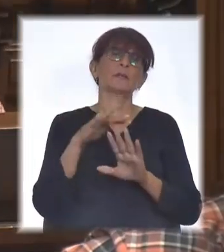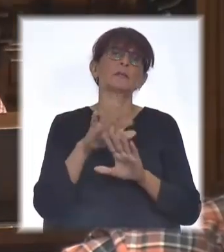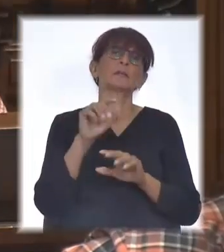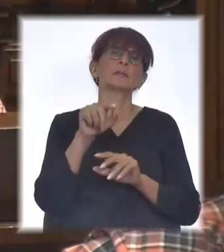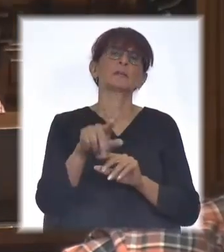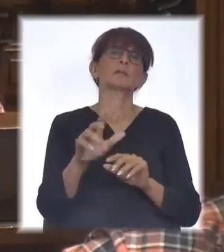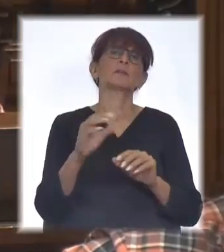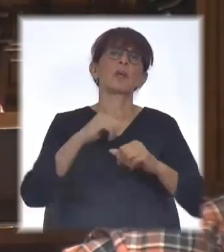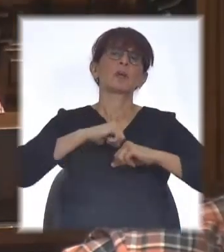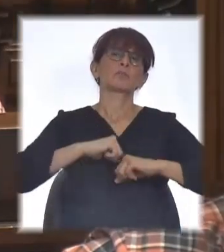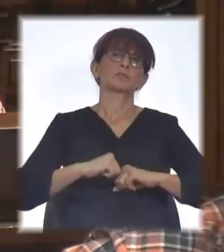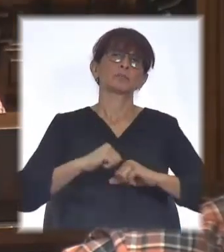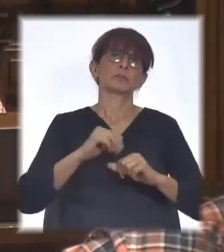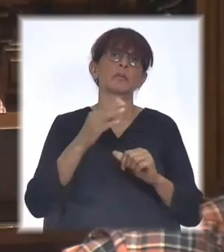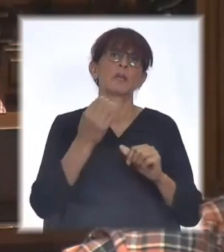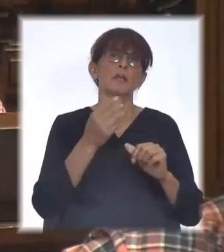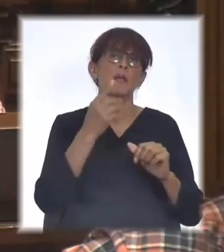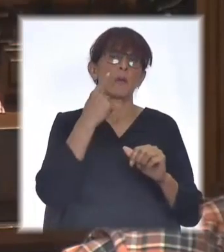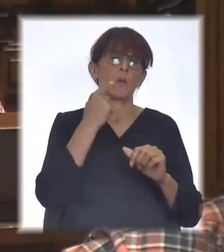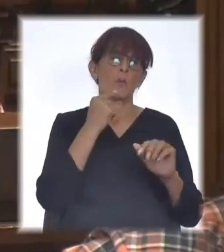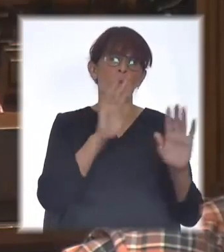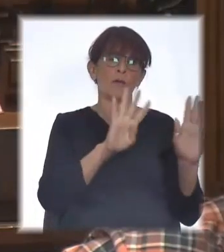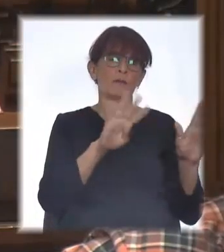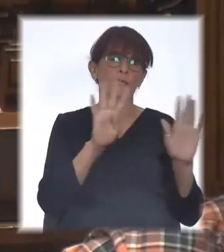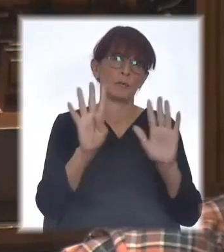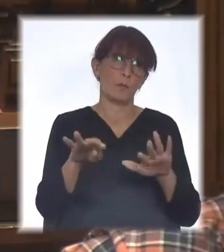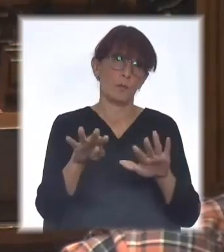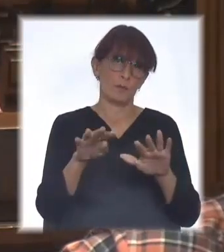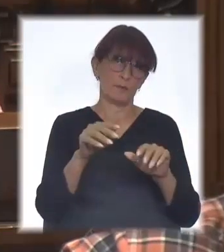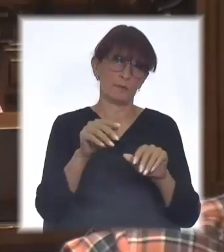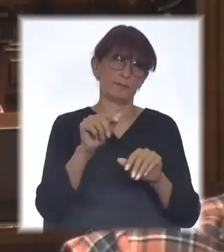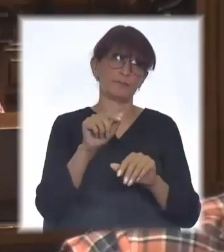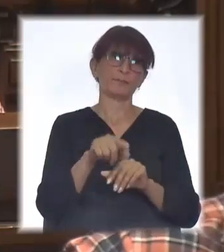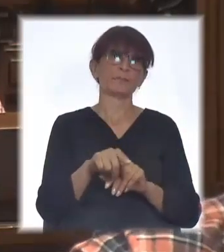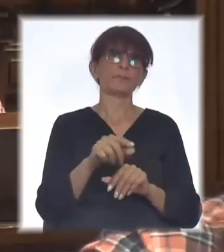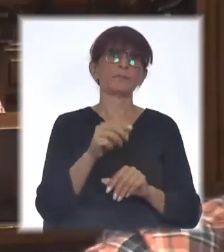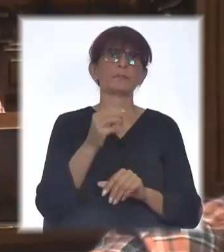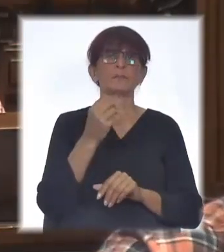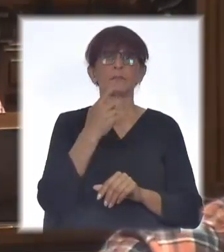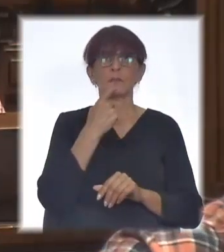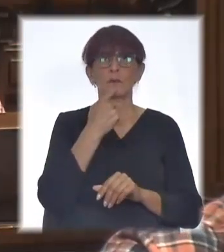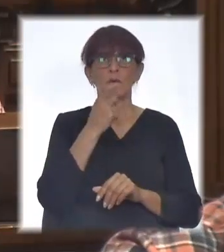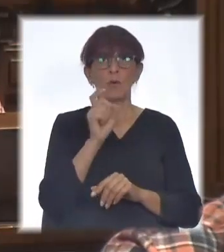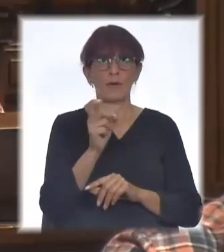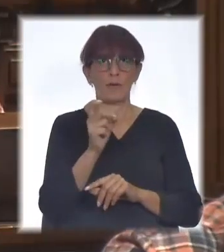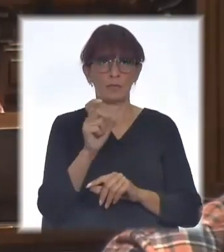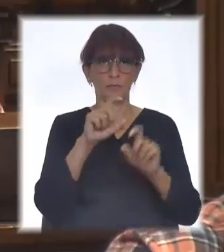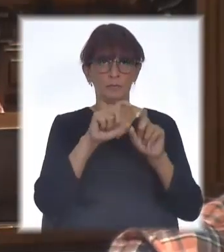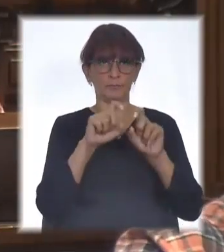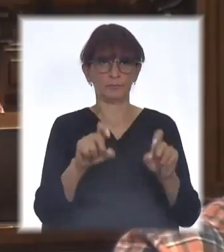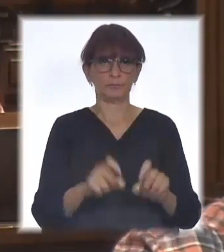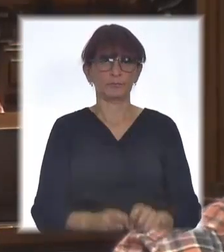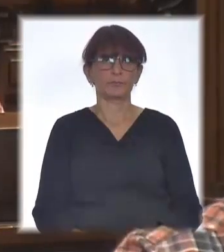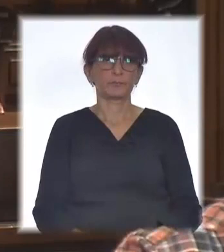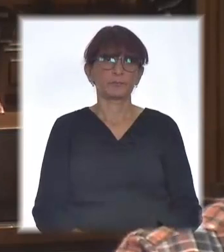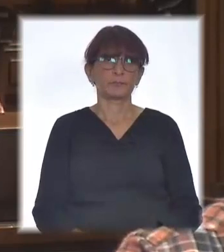la bancada de la lista 99 desde el mar michellini por el lema partido colorado